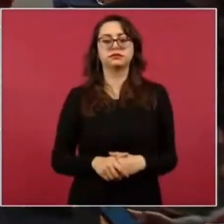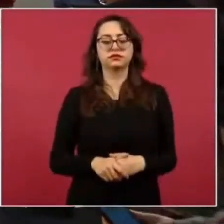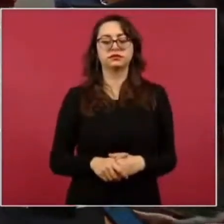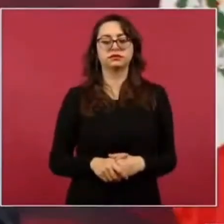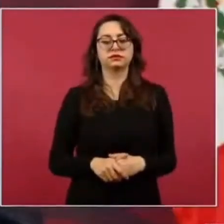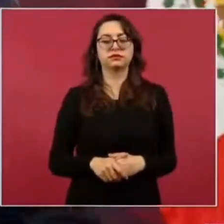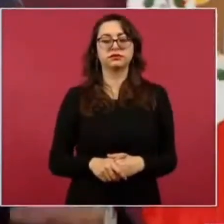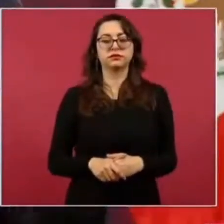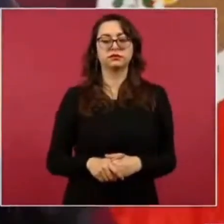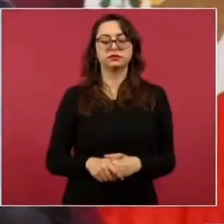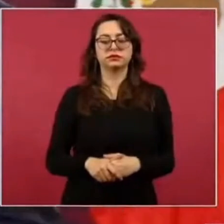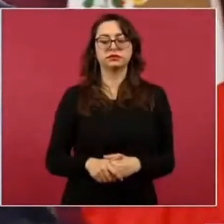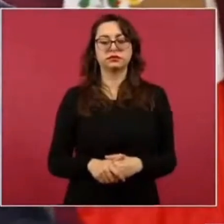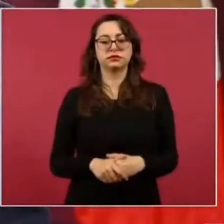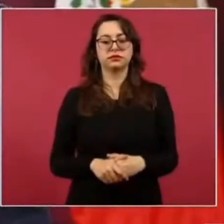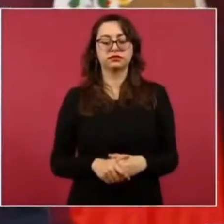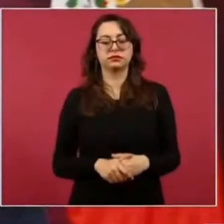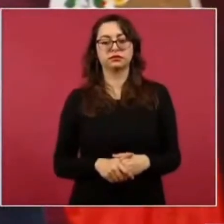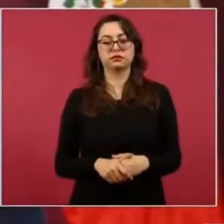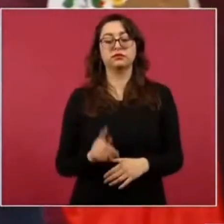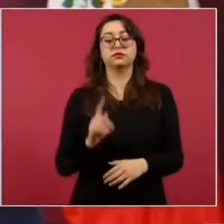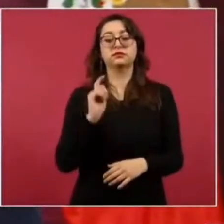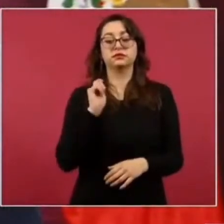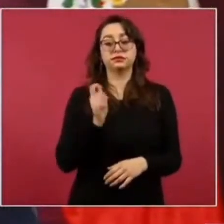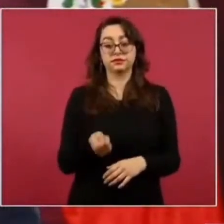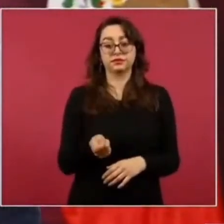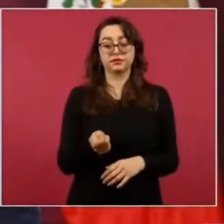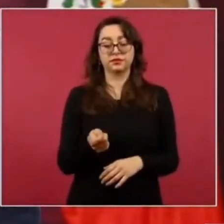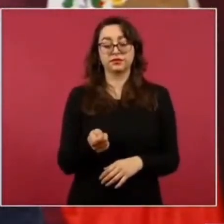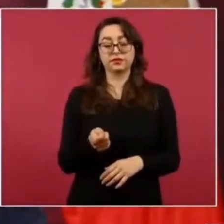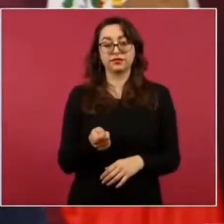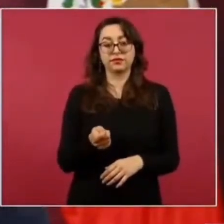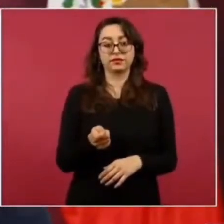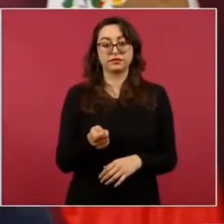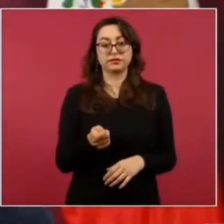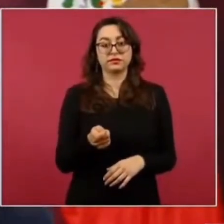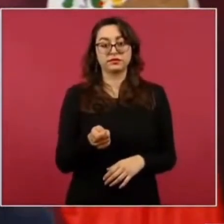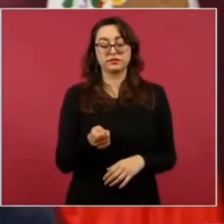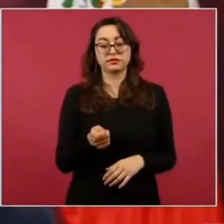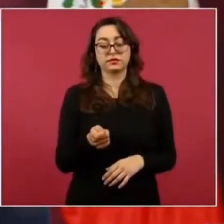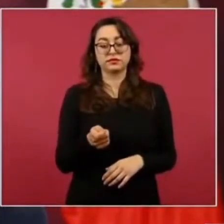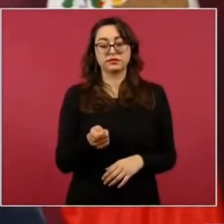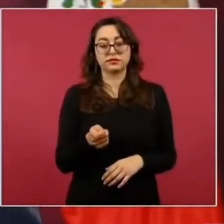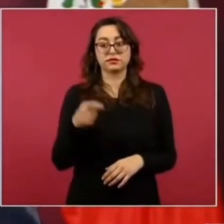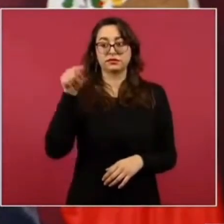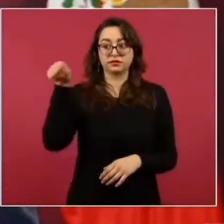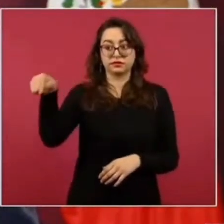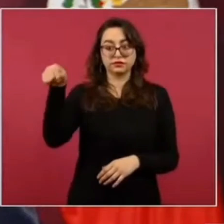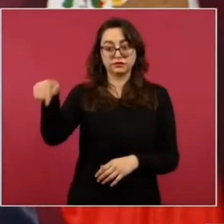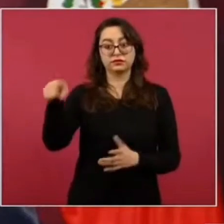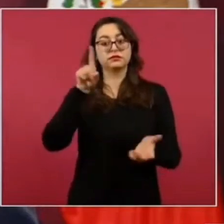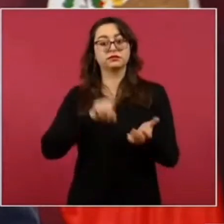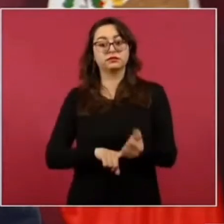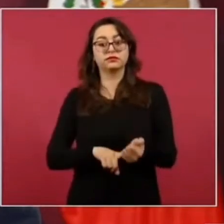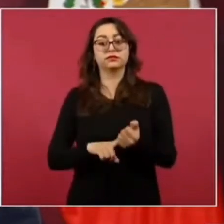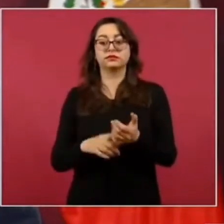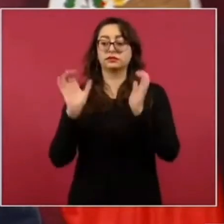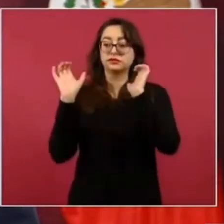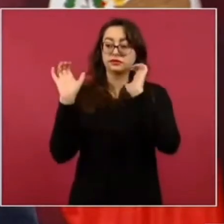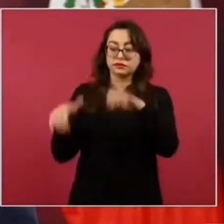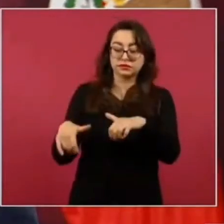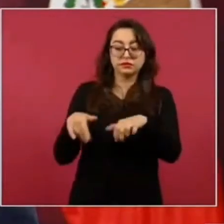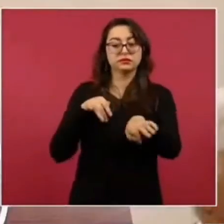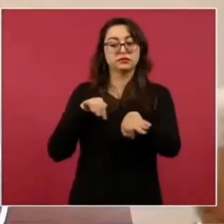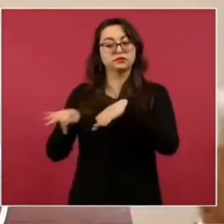¿Esto qué significa? Pues que ahí están hoy trabajando de 3 a